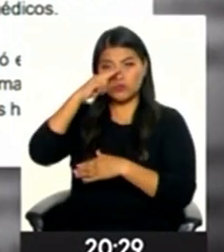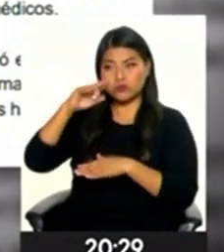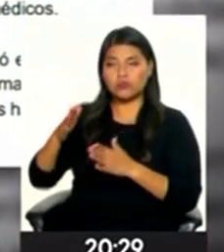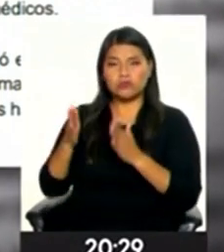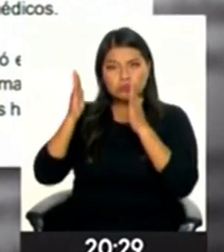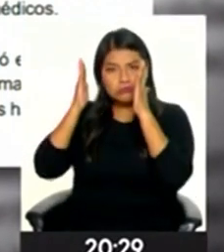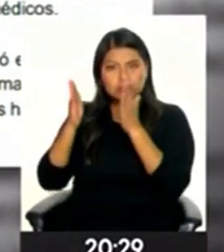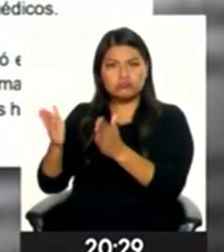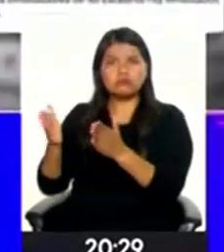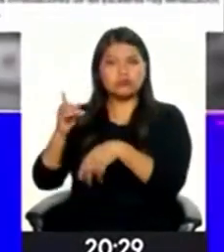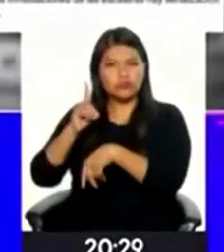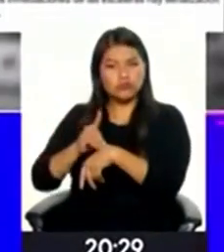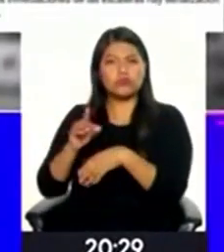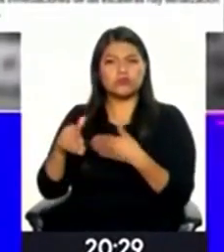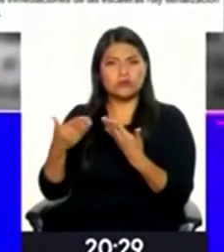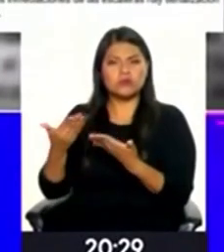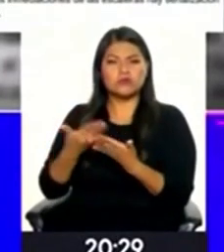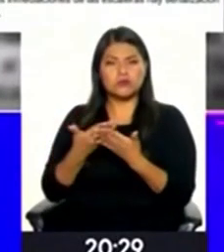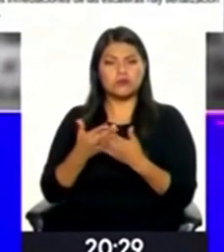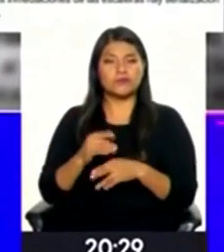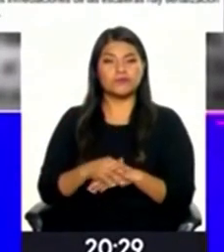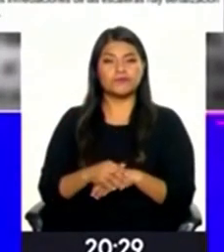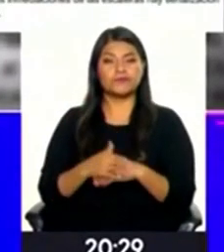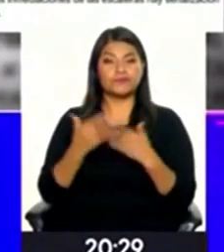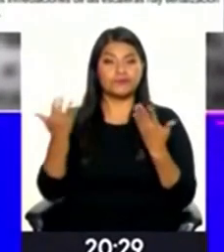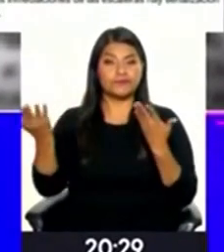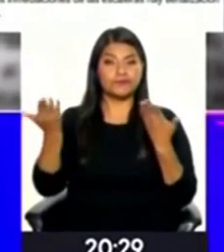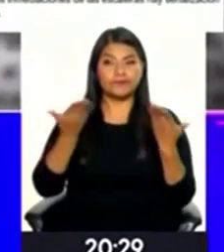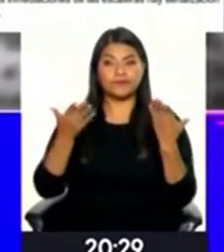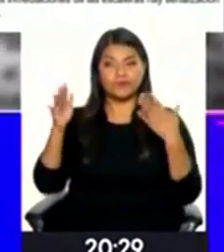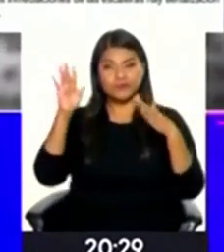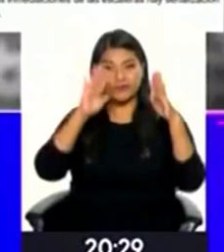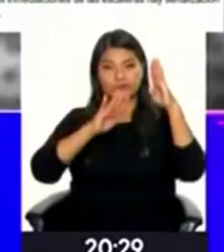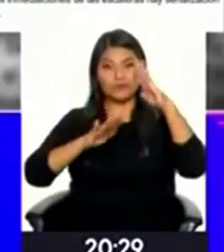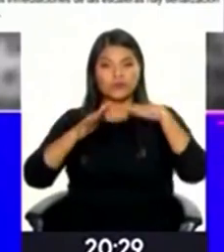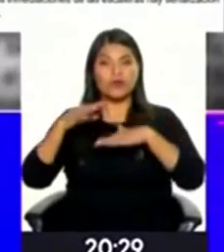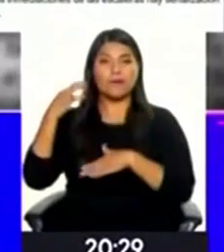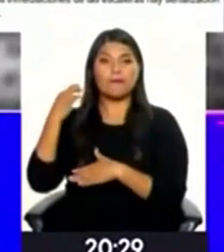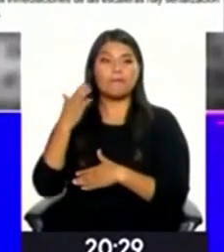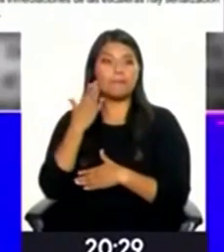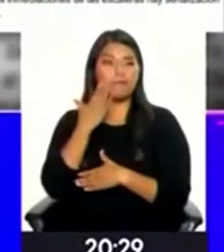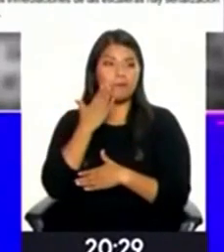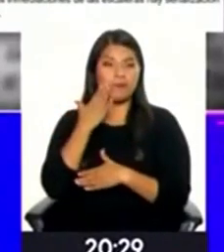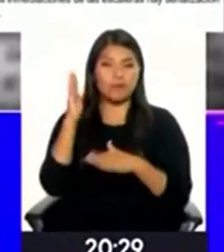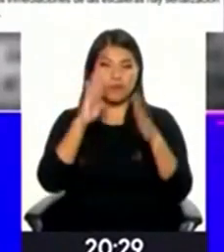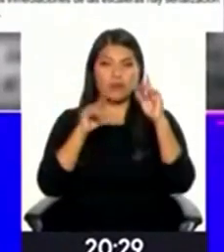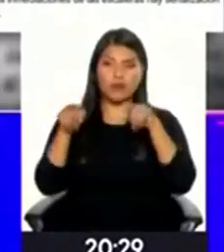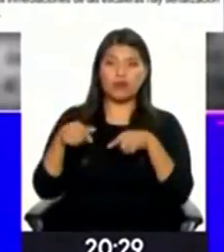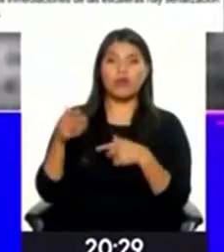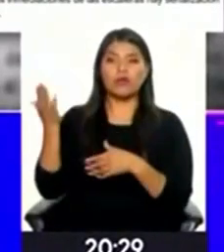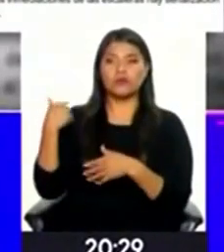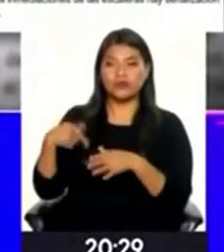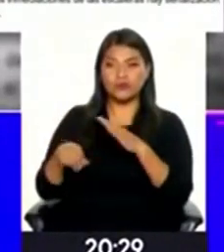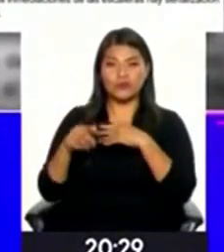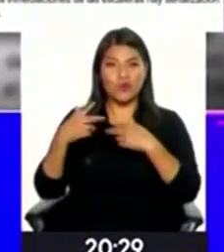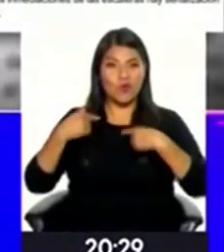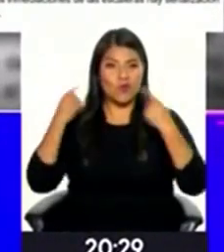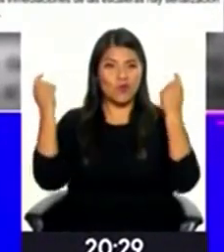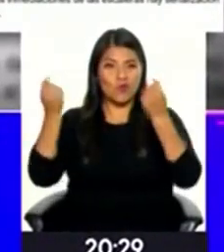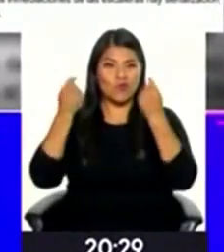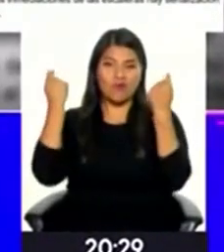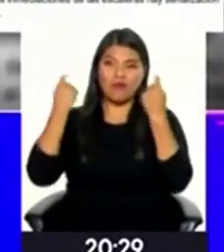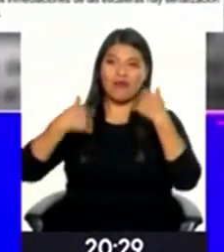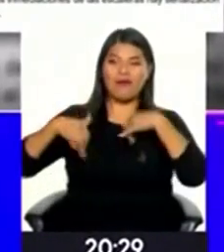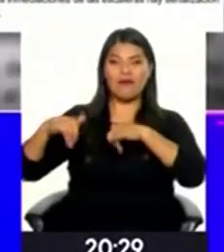Nicolás. Es una situación que ha generado, por supuesto, gran preocupación en los padres de familia que acuden con sus niños a estos centros